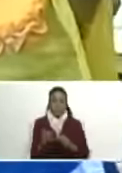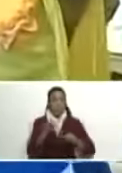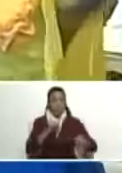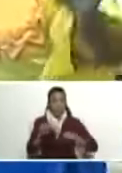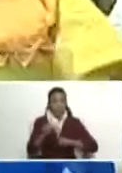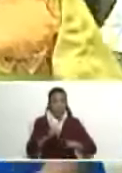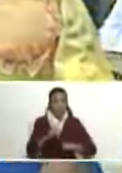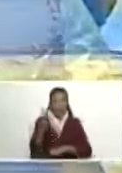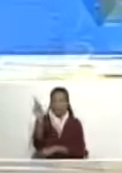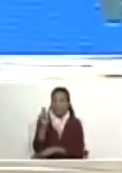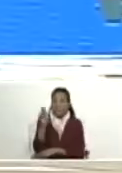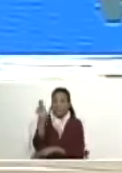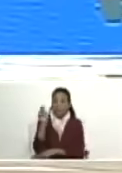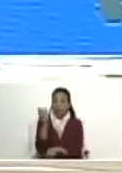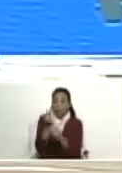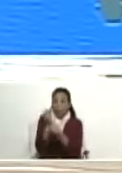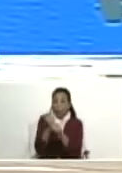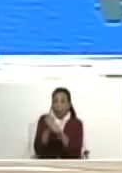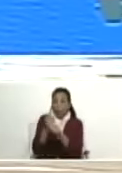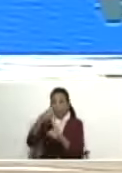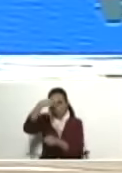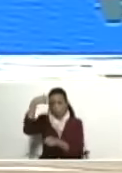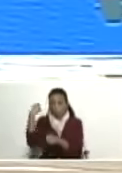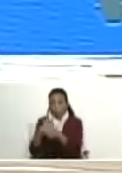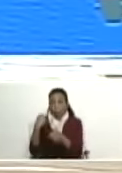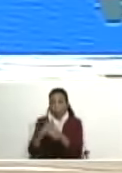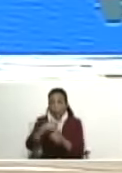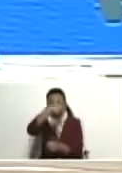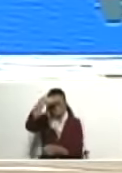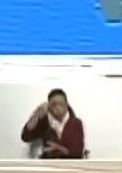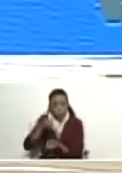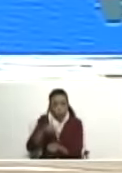Movimientos sindicales, dirigentes obreros.